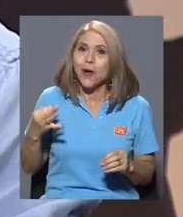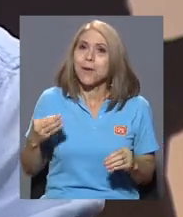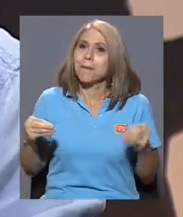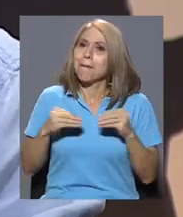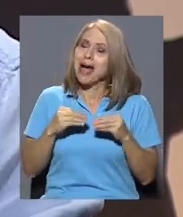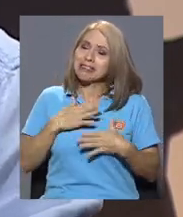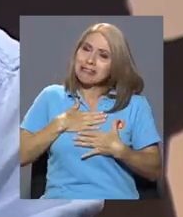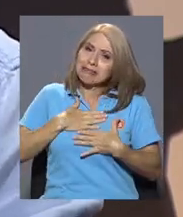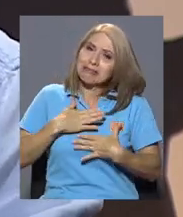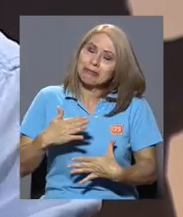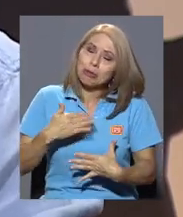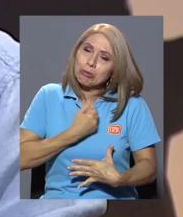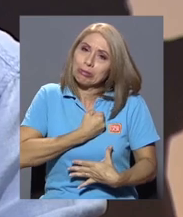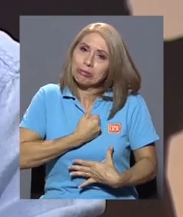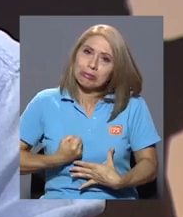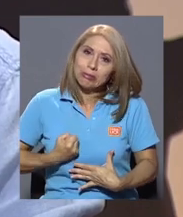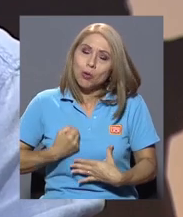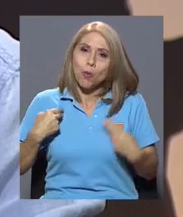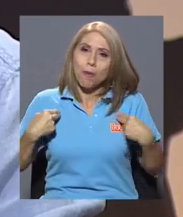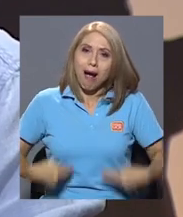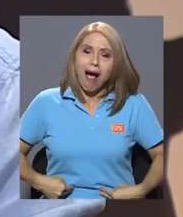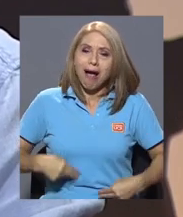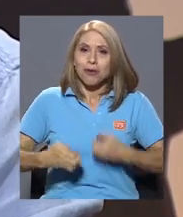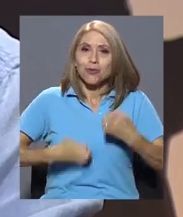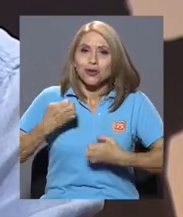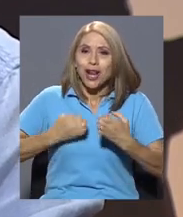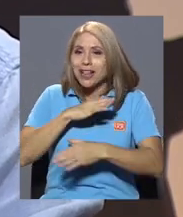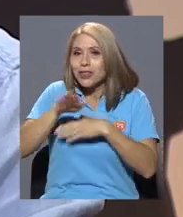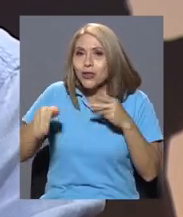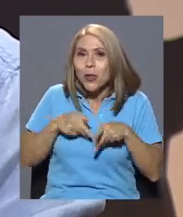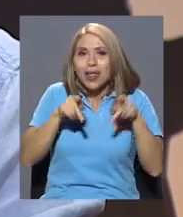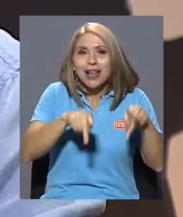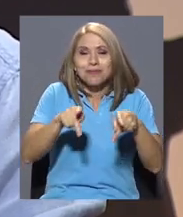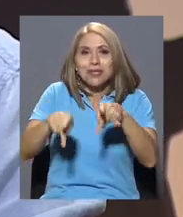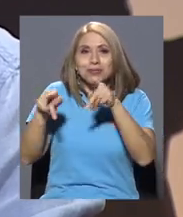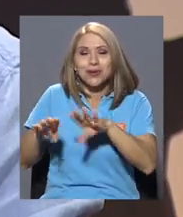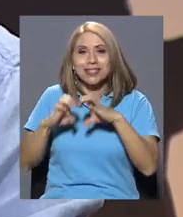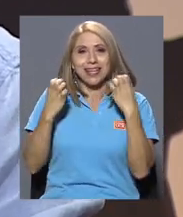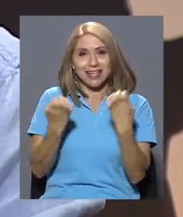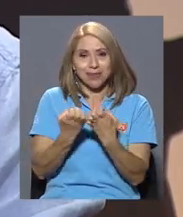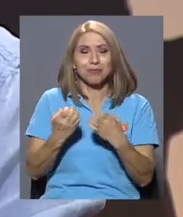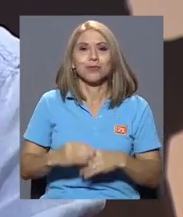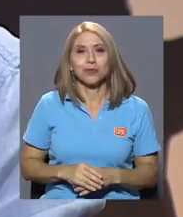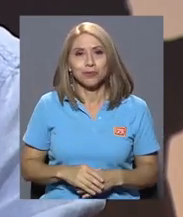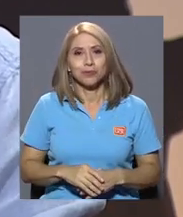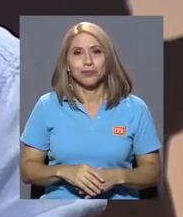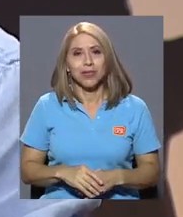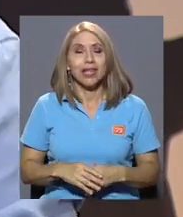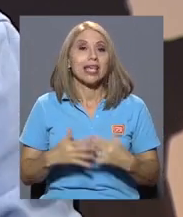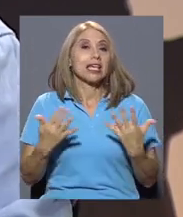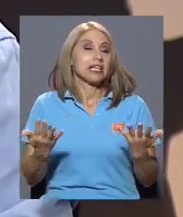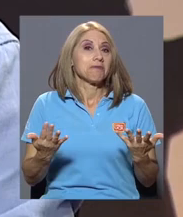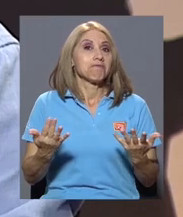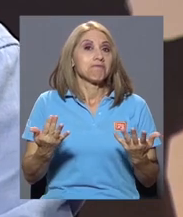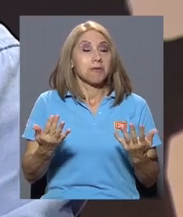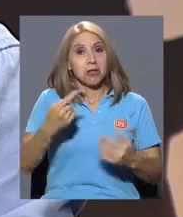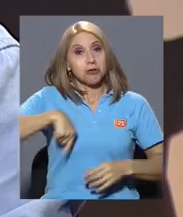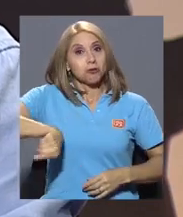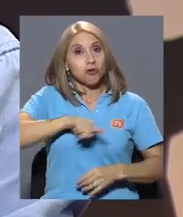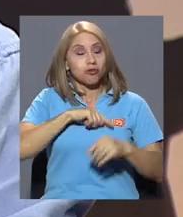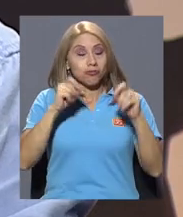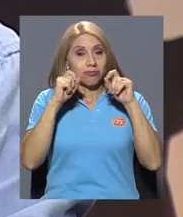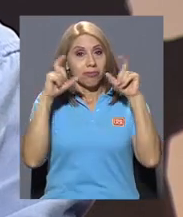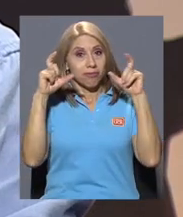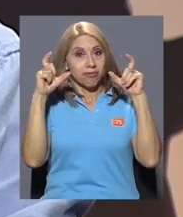humano y una entrega más emocional sí de parte de todos los que estábamos integrando el equipo y creo que la sorpresa que nos llevamos